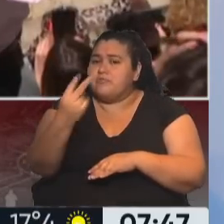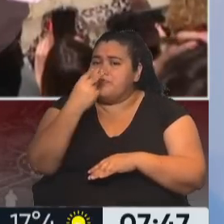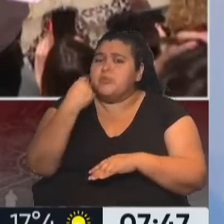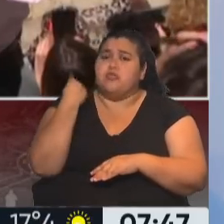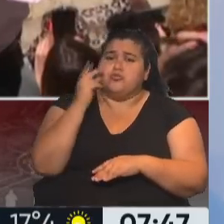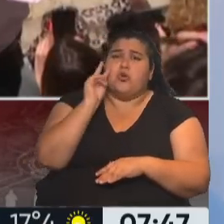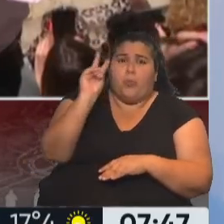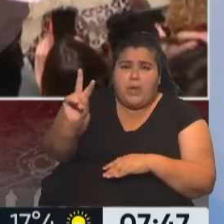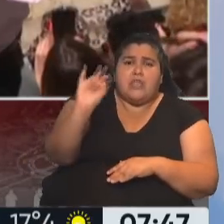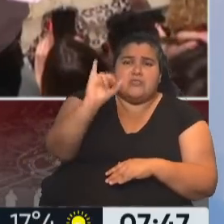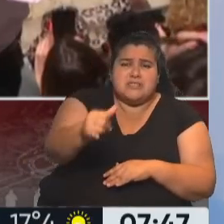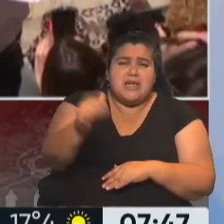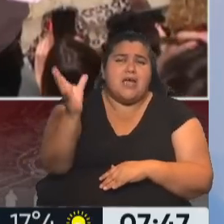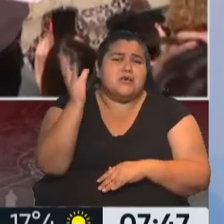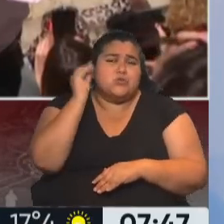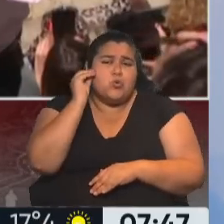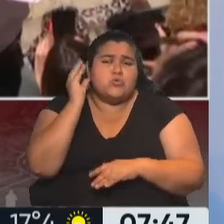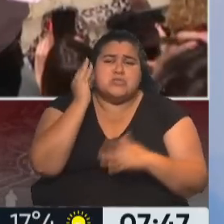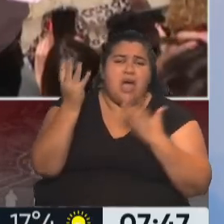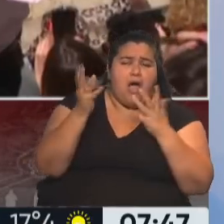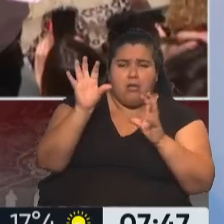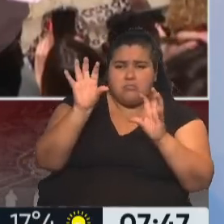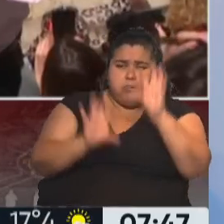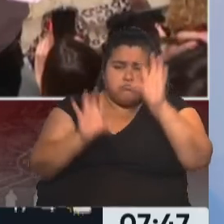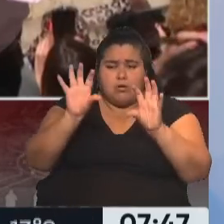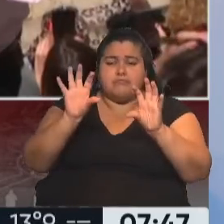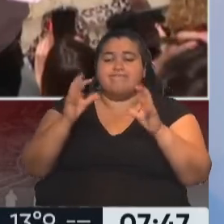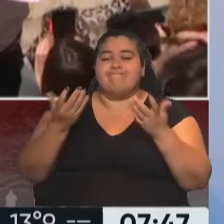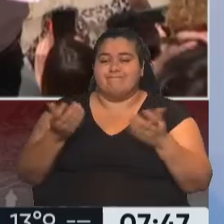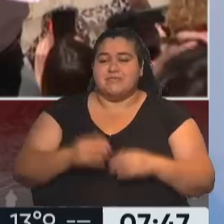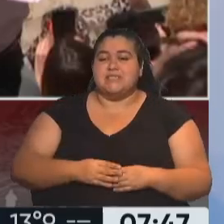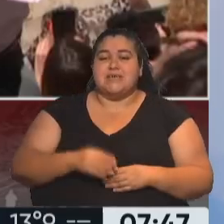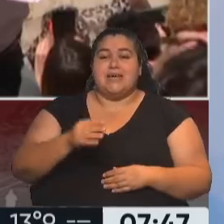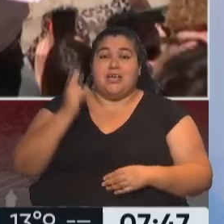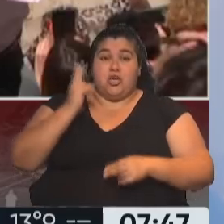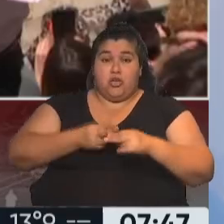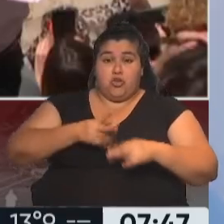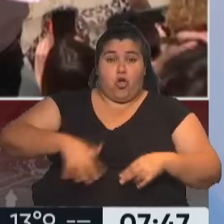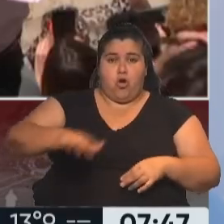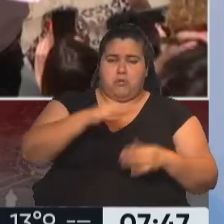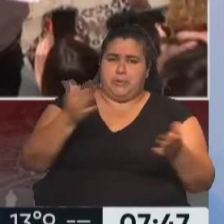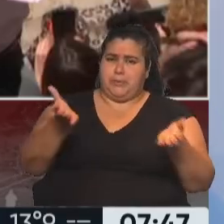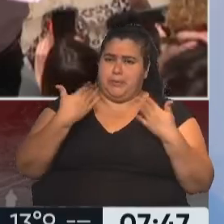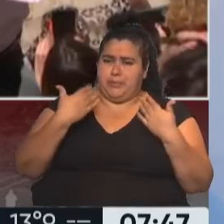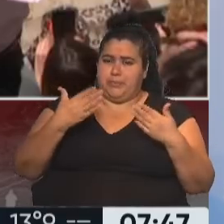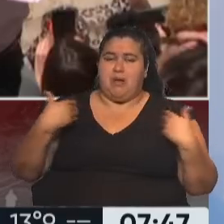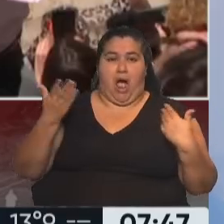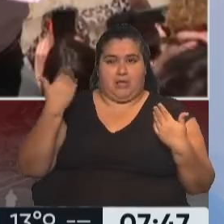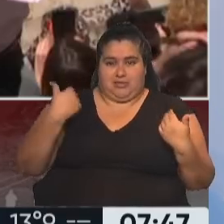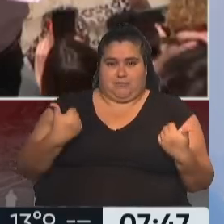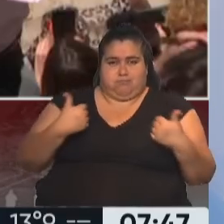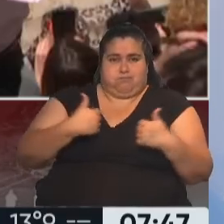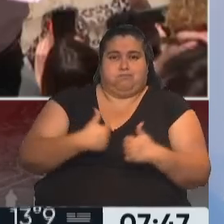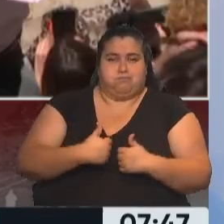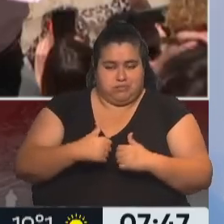estamos viendo allí con la cantidad de gente que hay detrás, en una Roma muy calurosa, Ale, que tenía un saco puesto más